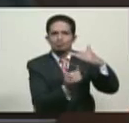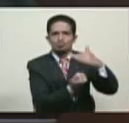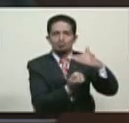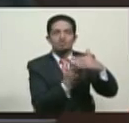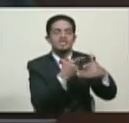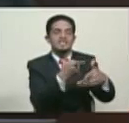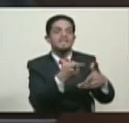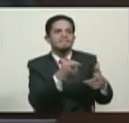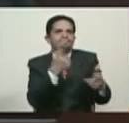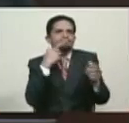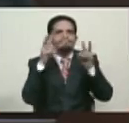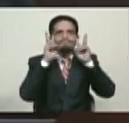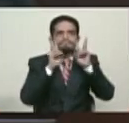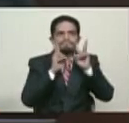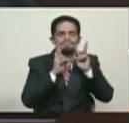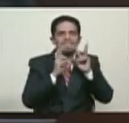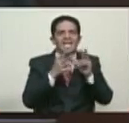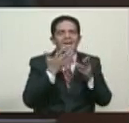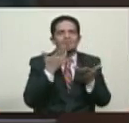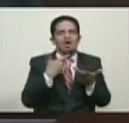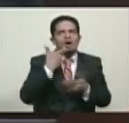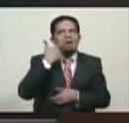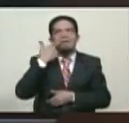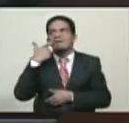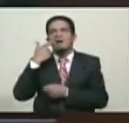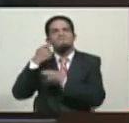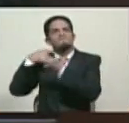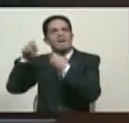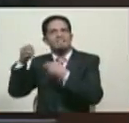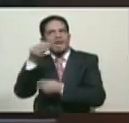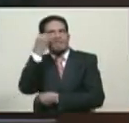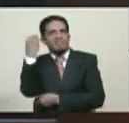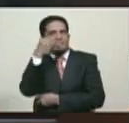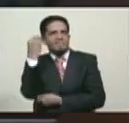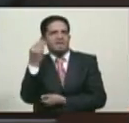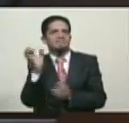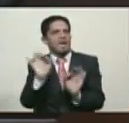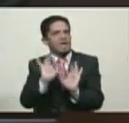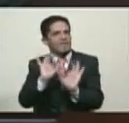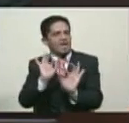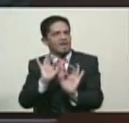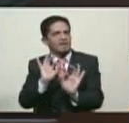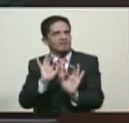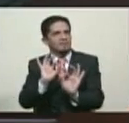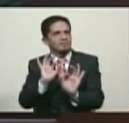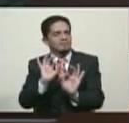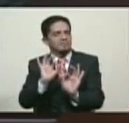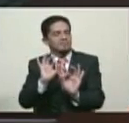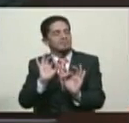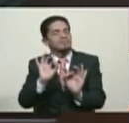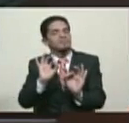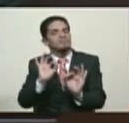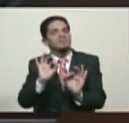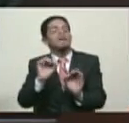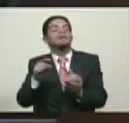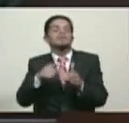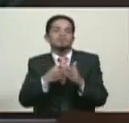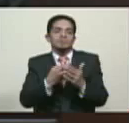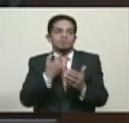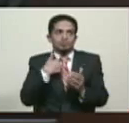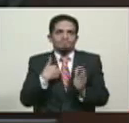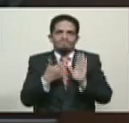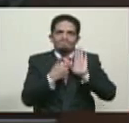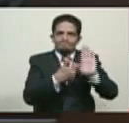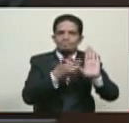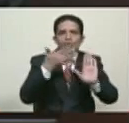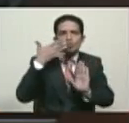no venderse a la primera aventura desvergonzada que se les ofrezca. Es por esto que me sirvo expresar mi